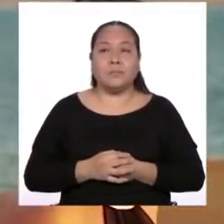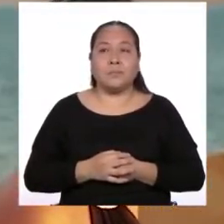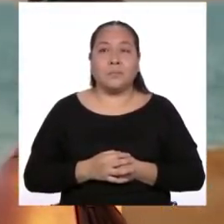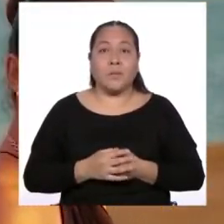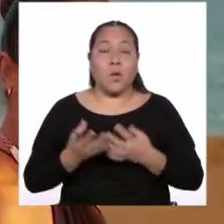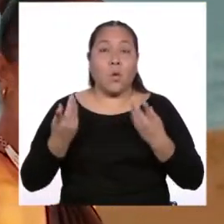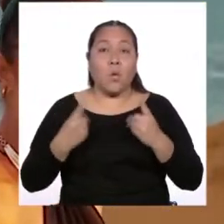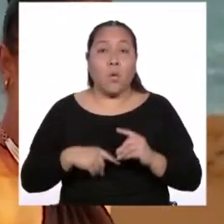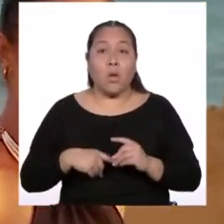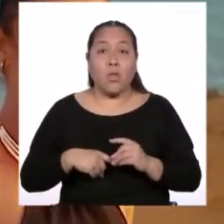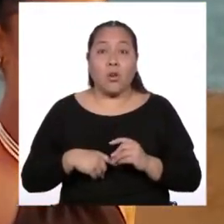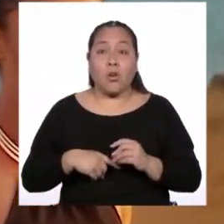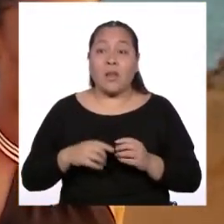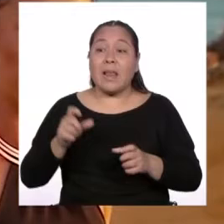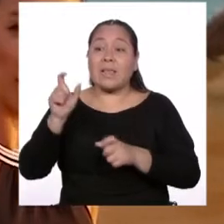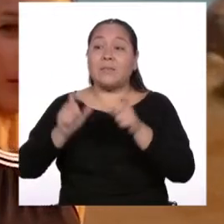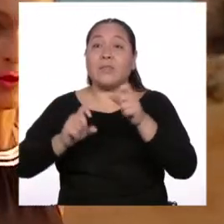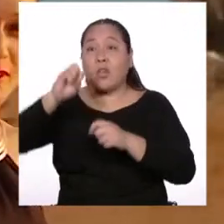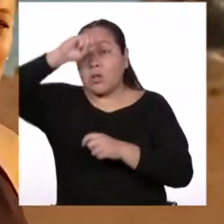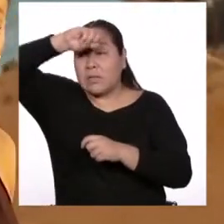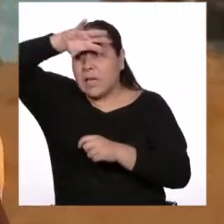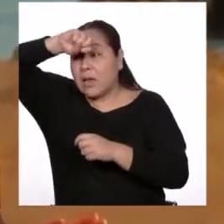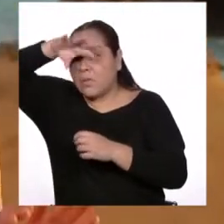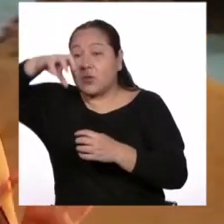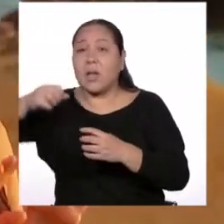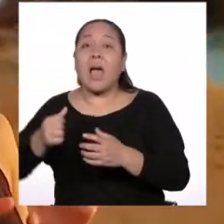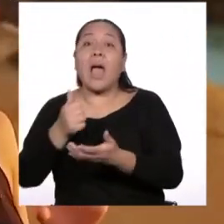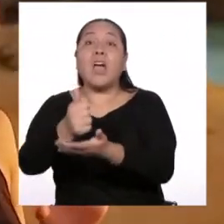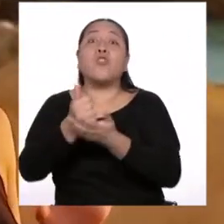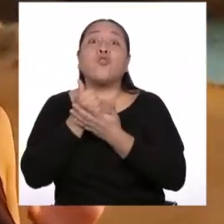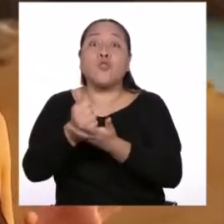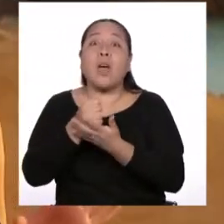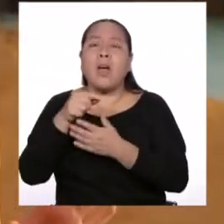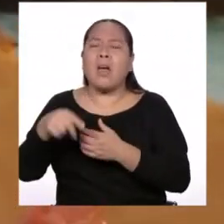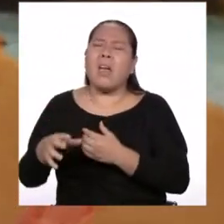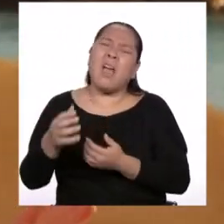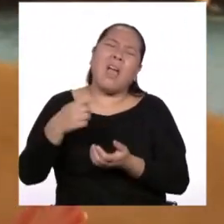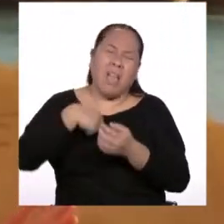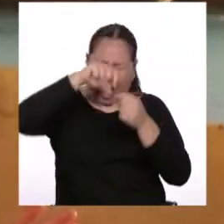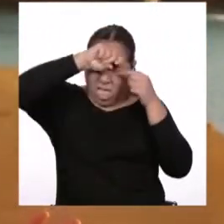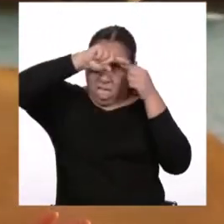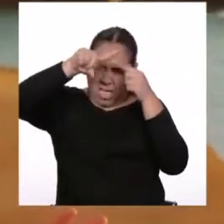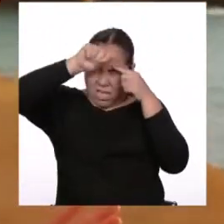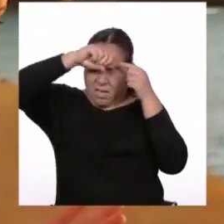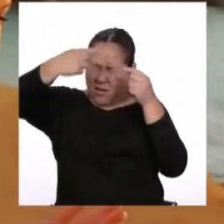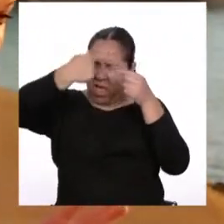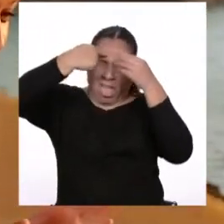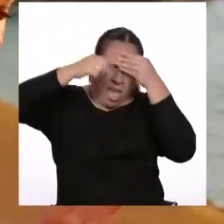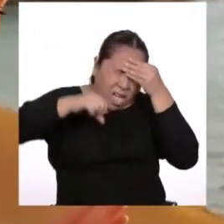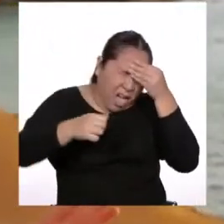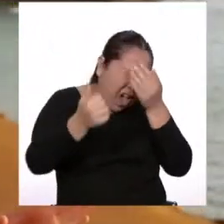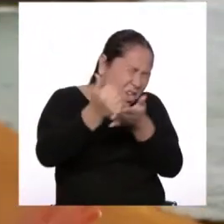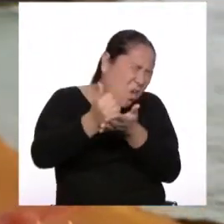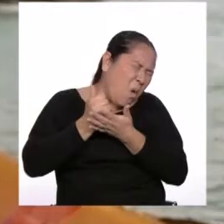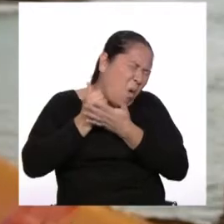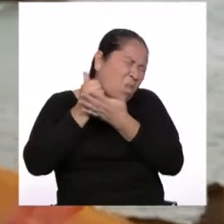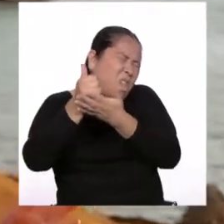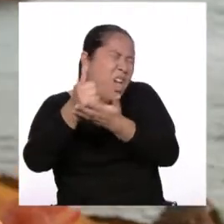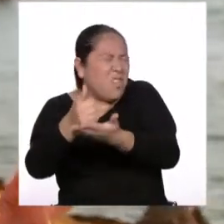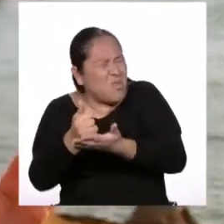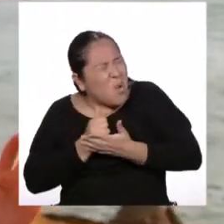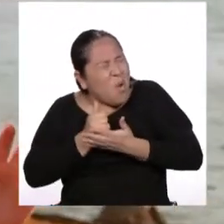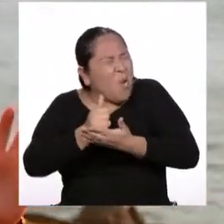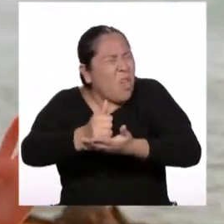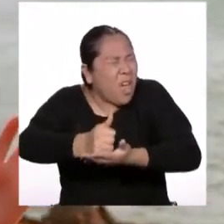Cuando los cíclopes acudieron en ayuda de Polifemo, quien gritaba despavorido en medio de su ceguera, este solo atinó a decir